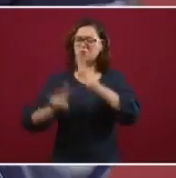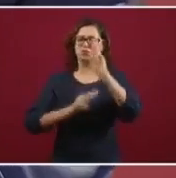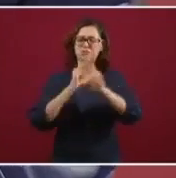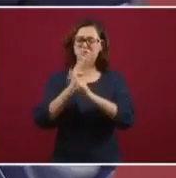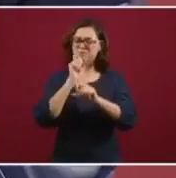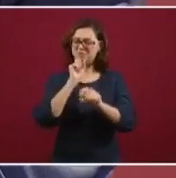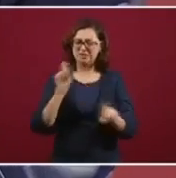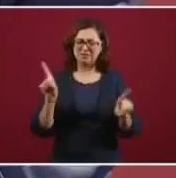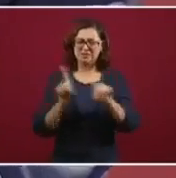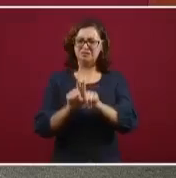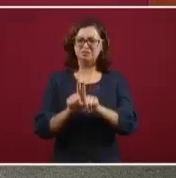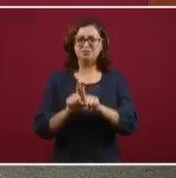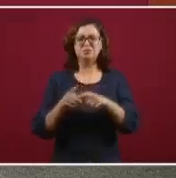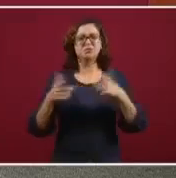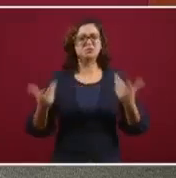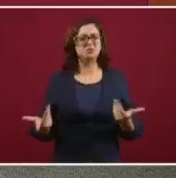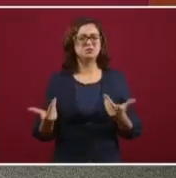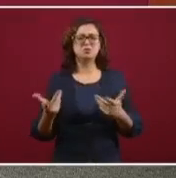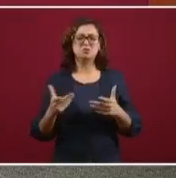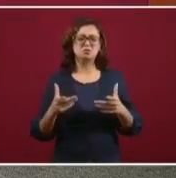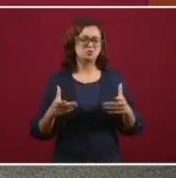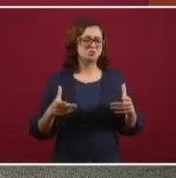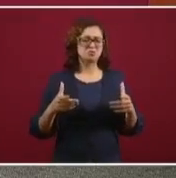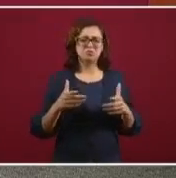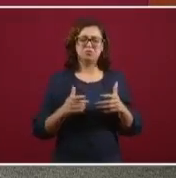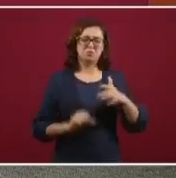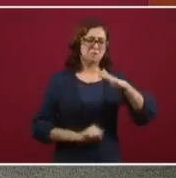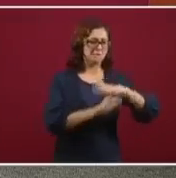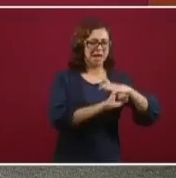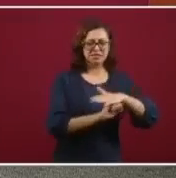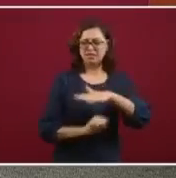mundo, han sido añadidos: